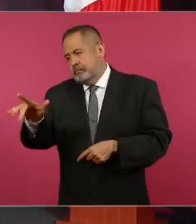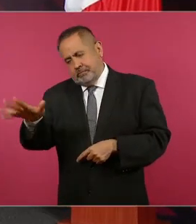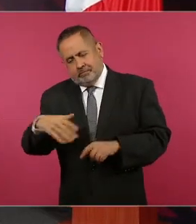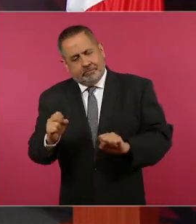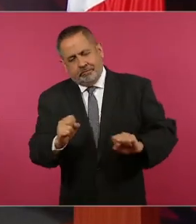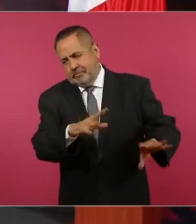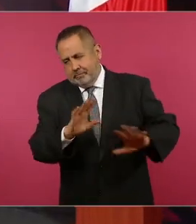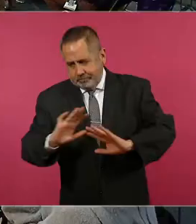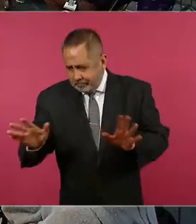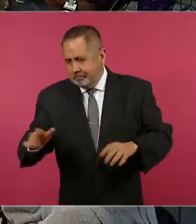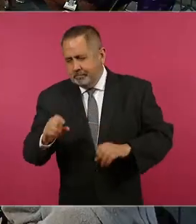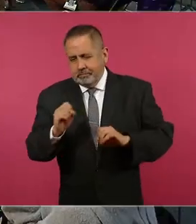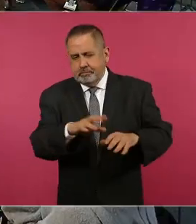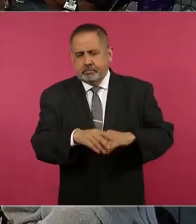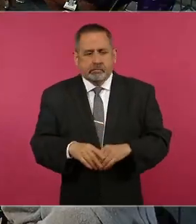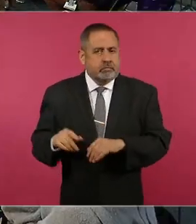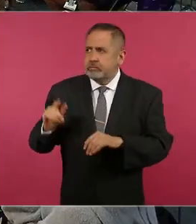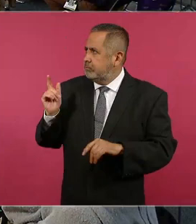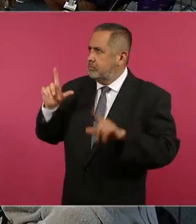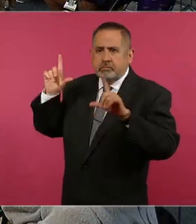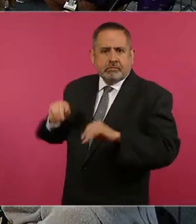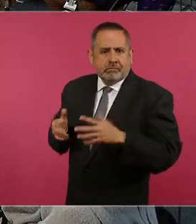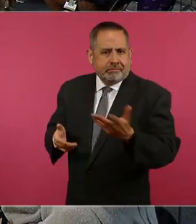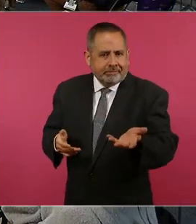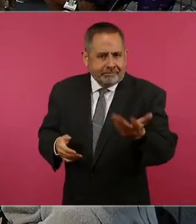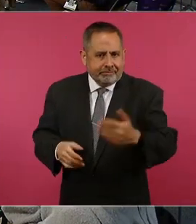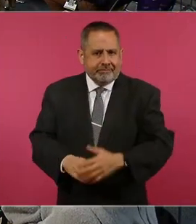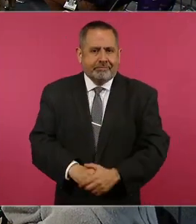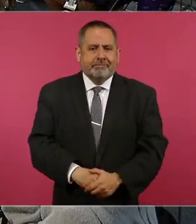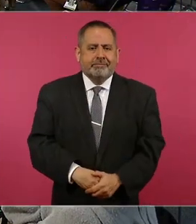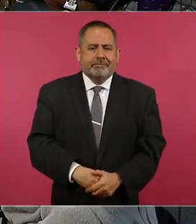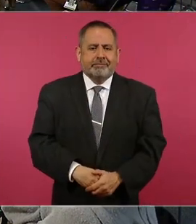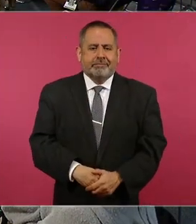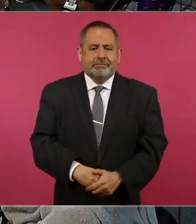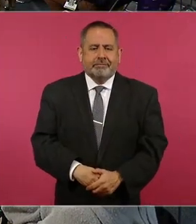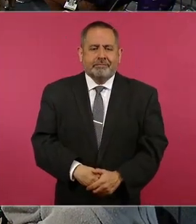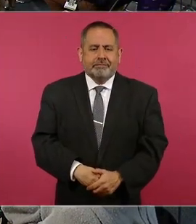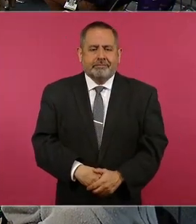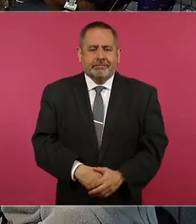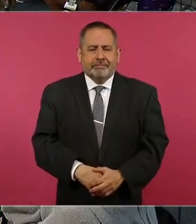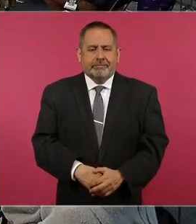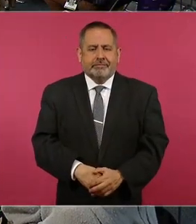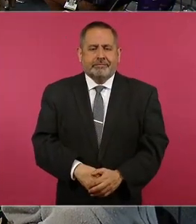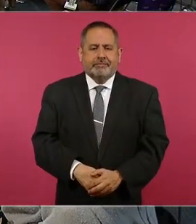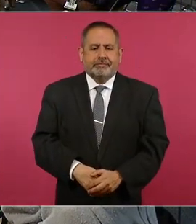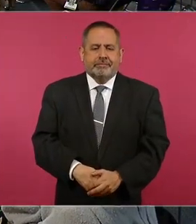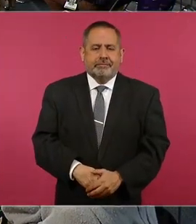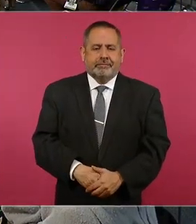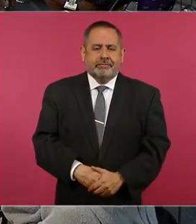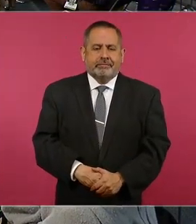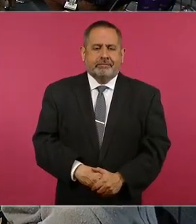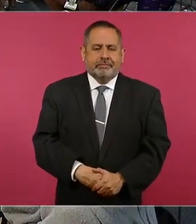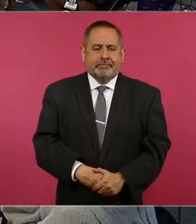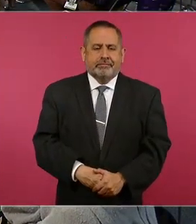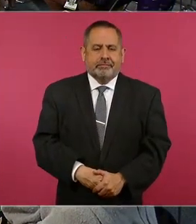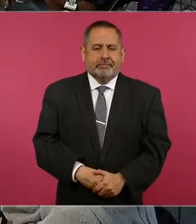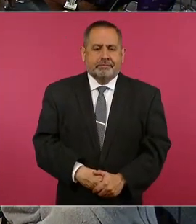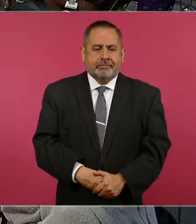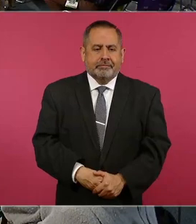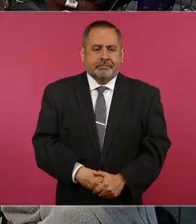y pero ya me lo quitaron se lo quitaron ah también